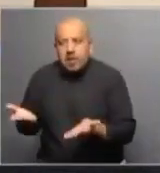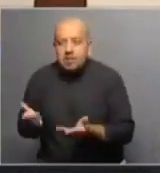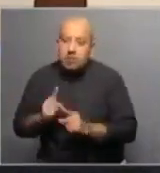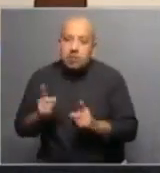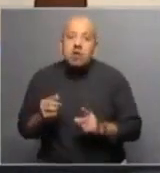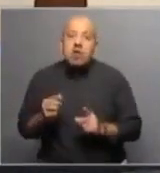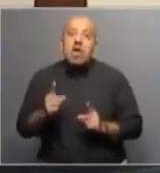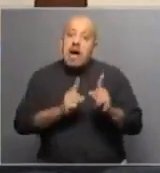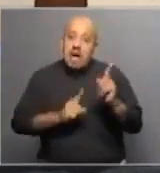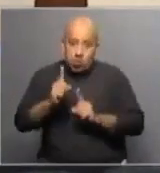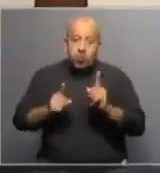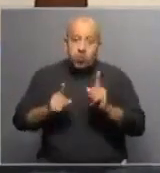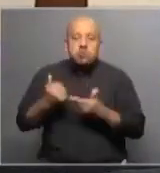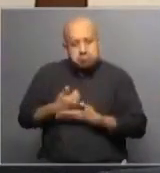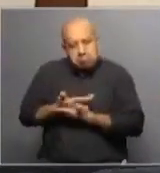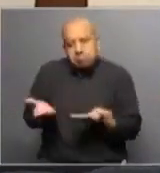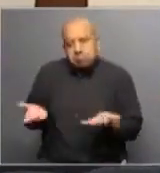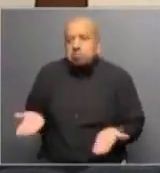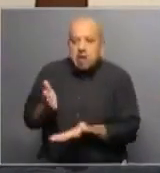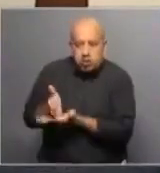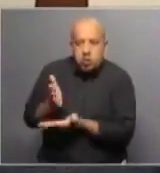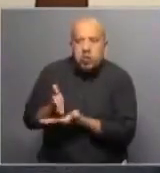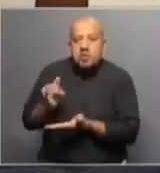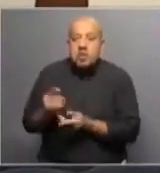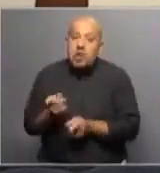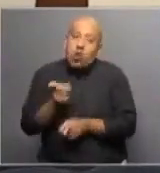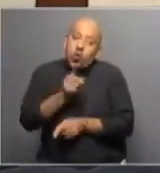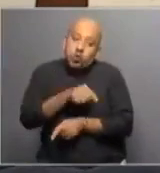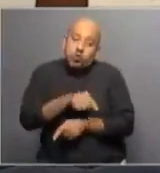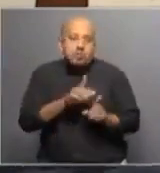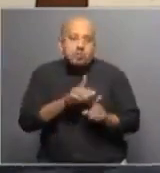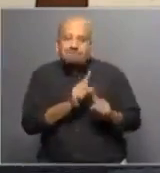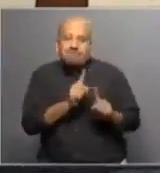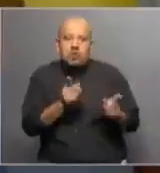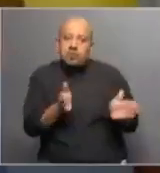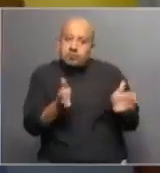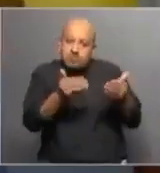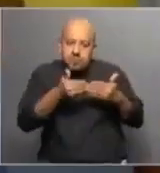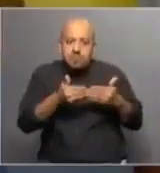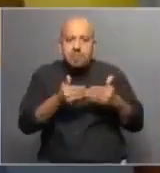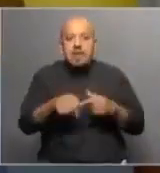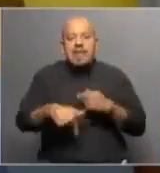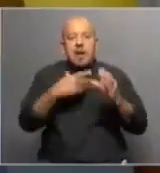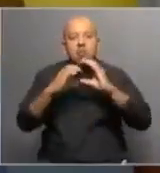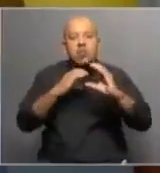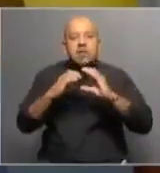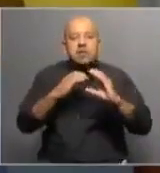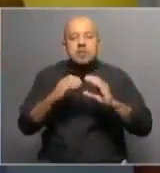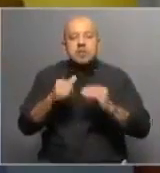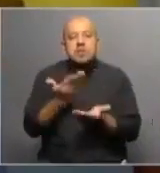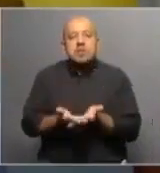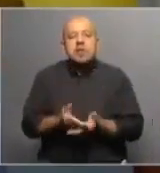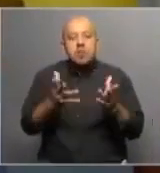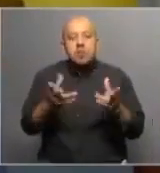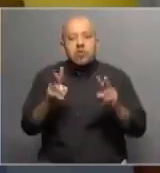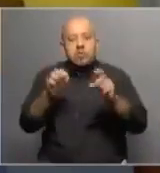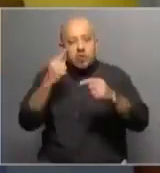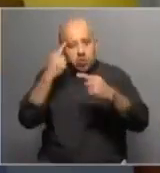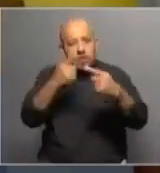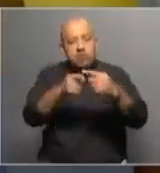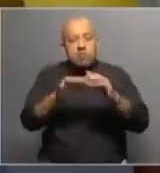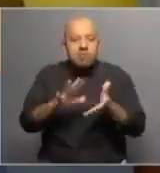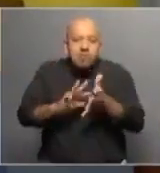volvió mucho más solidaria abierta parte que es que esperábamos que se podía más salida ya ese odio más individualista y la comunicación se plantea como proyección social como